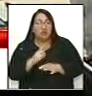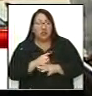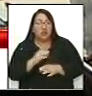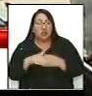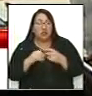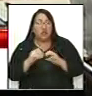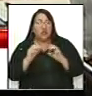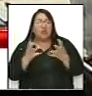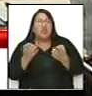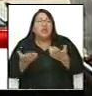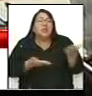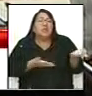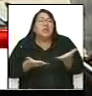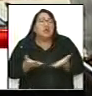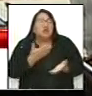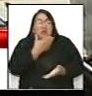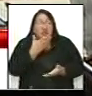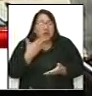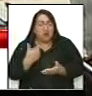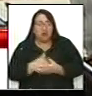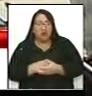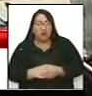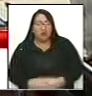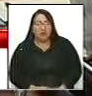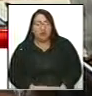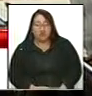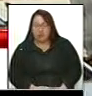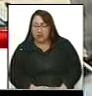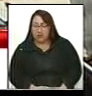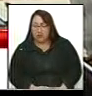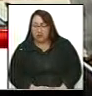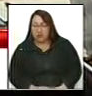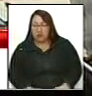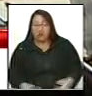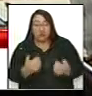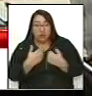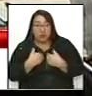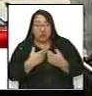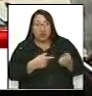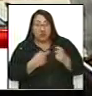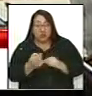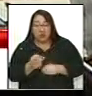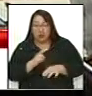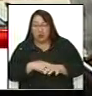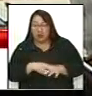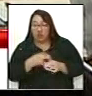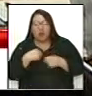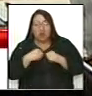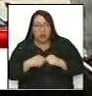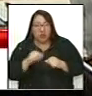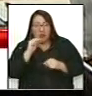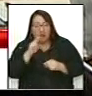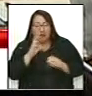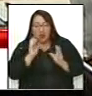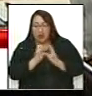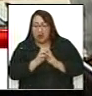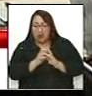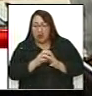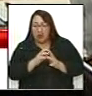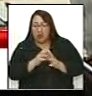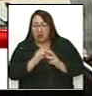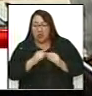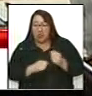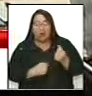afán de servir y de mejorar lo que es nuestra sociedad. Por mi parte y por lo que a mí me corresponde, pues yo seguiré viendo ejemplos, seguiré